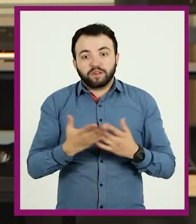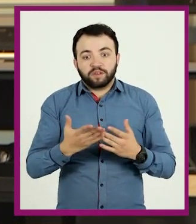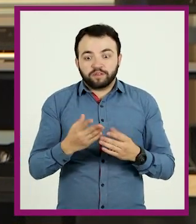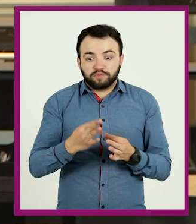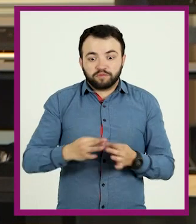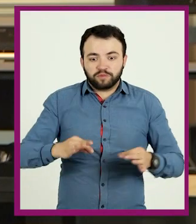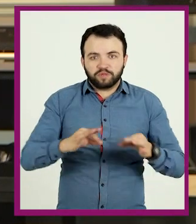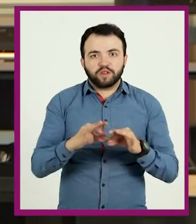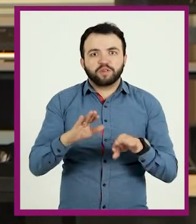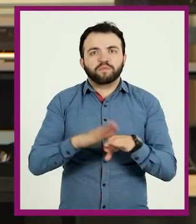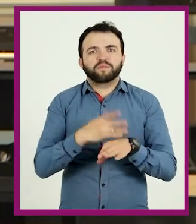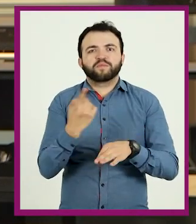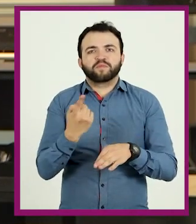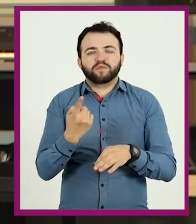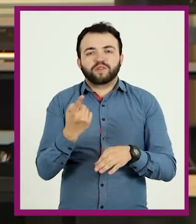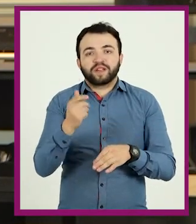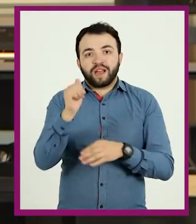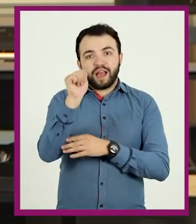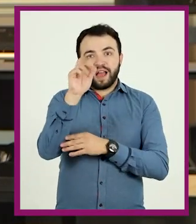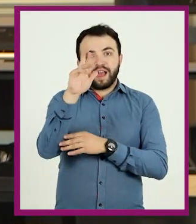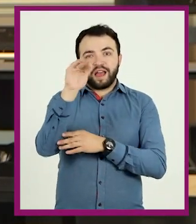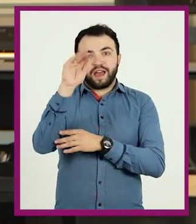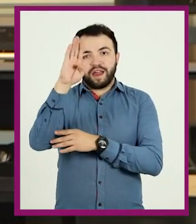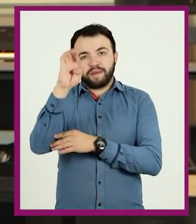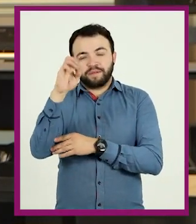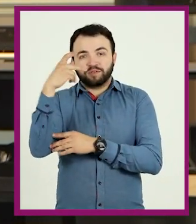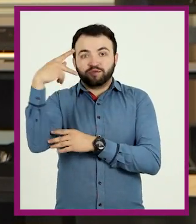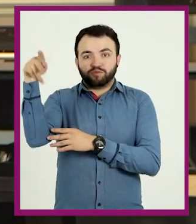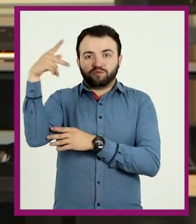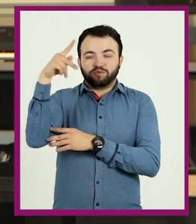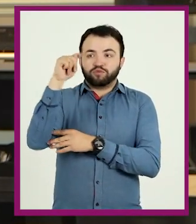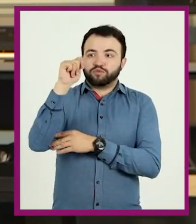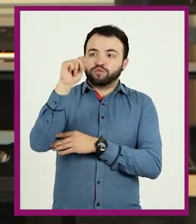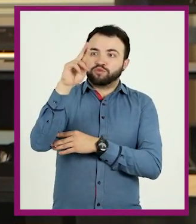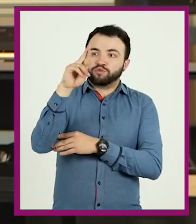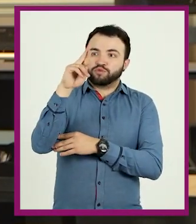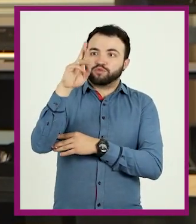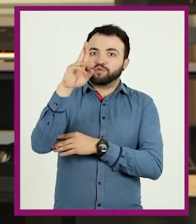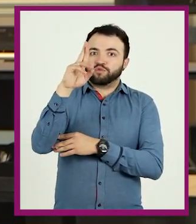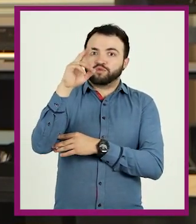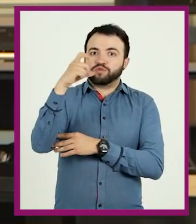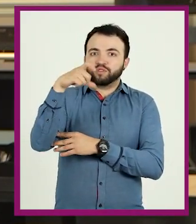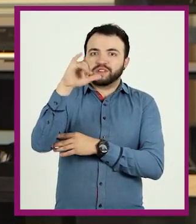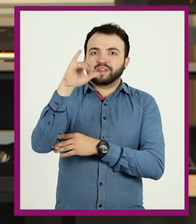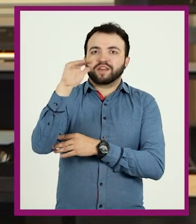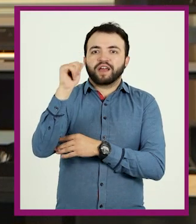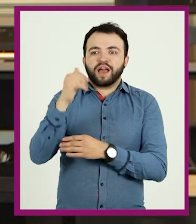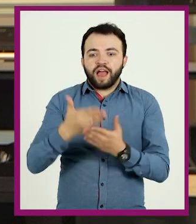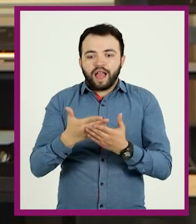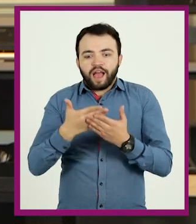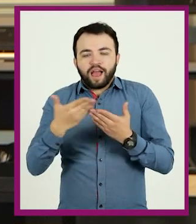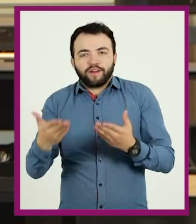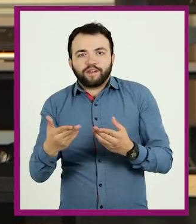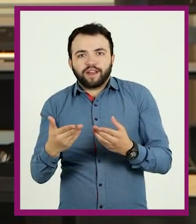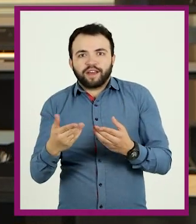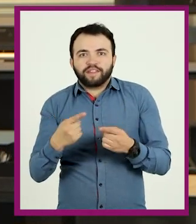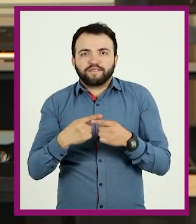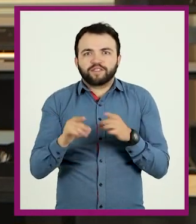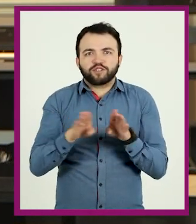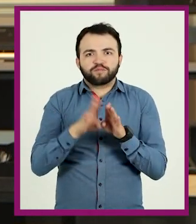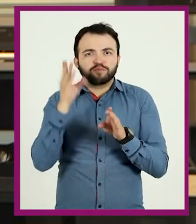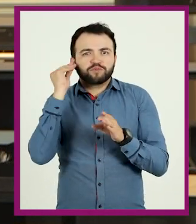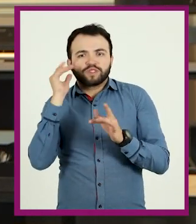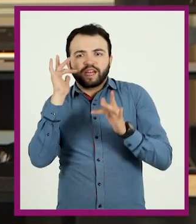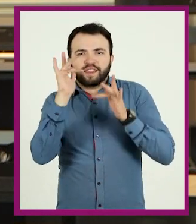retomar música, digamos, el arabesque de Turquía, actualizarlo con algo de música disco, con